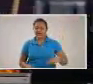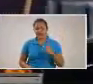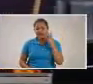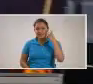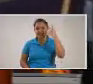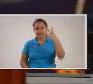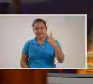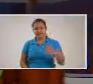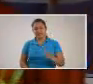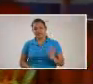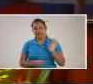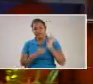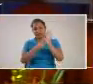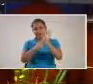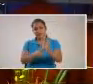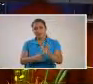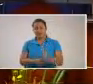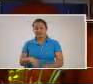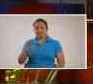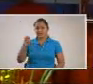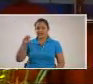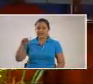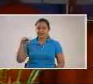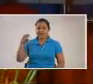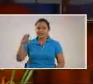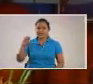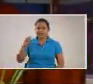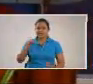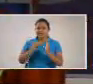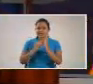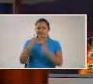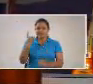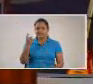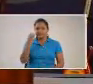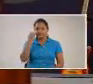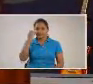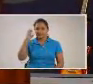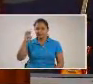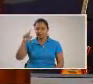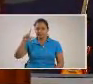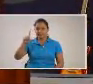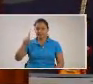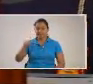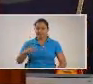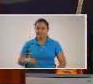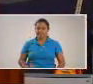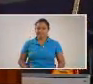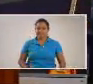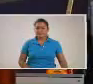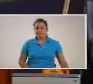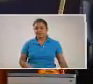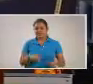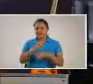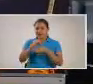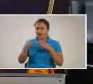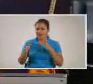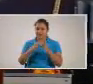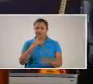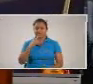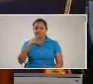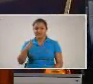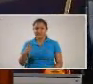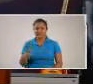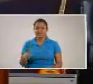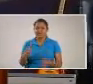visión que le fue mostrada a Ezequiel del evento descrito en Apocalipsis 20, 7,